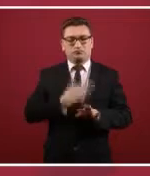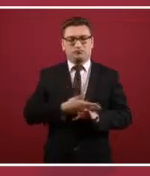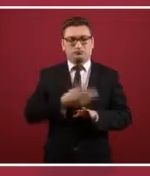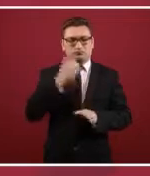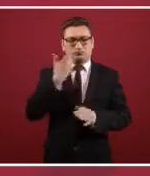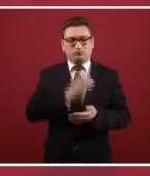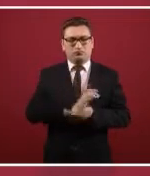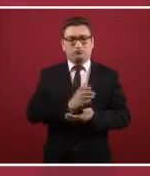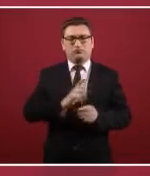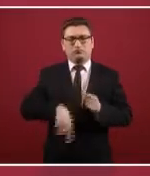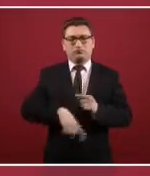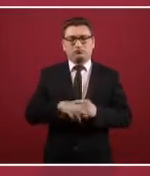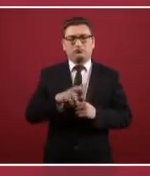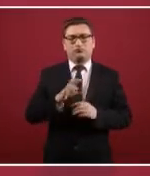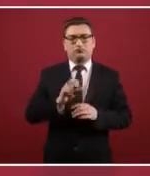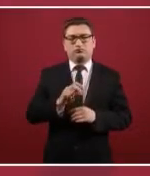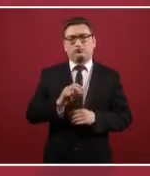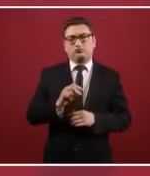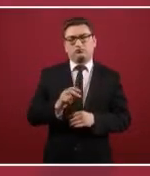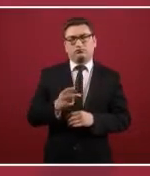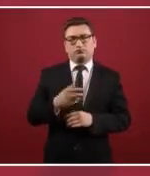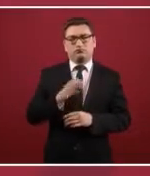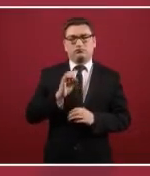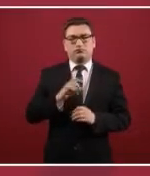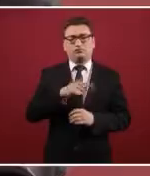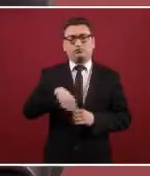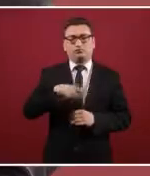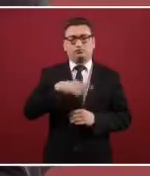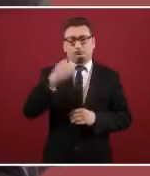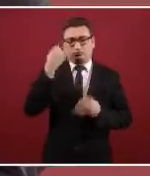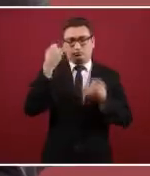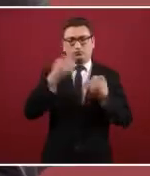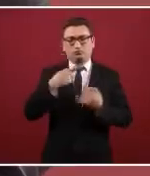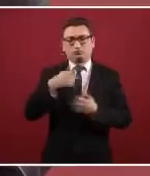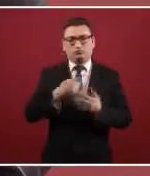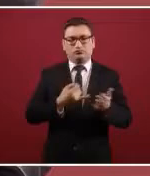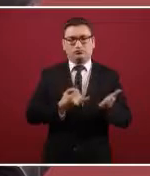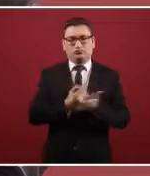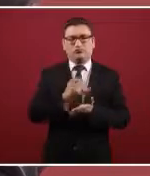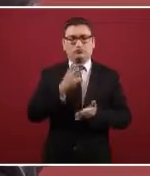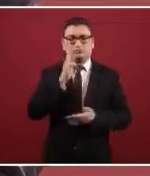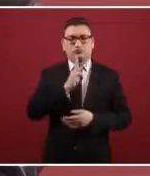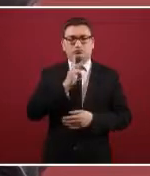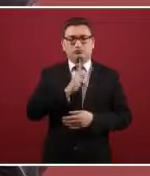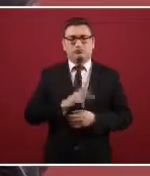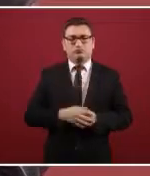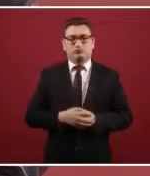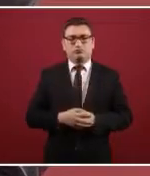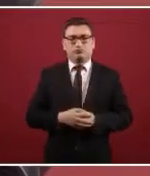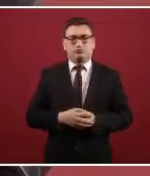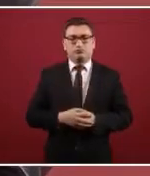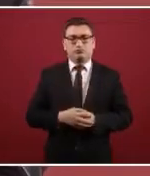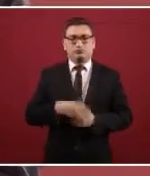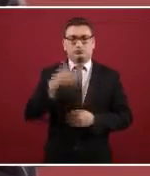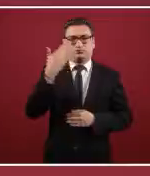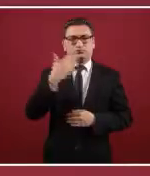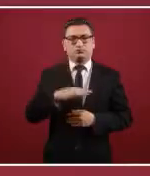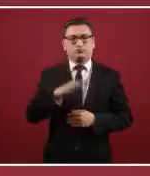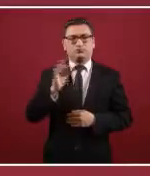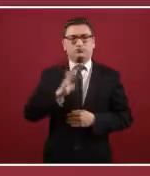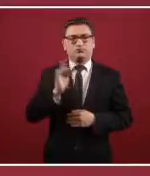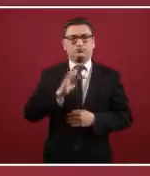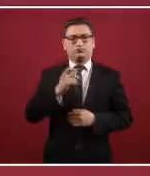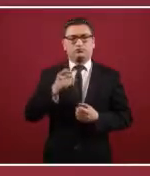y quien está tomando esta decisión tiene que probar de que en efecto hay corrupción.